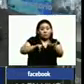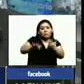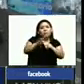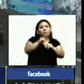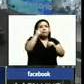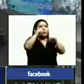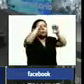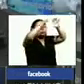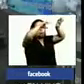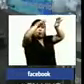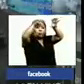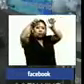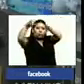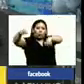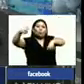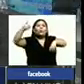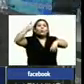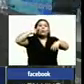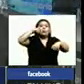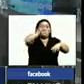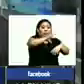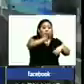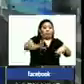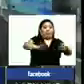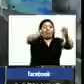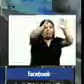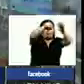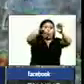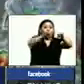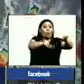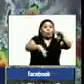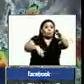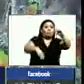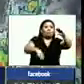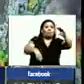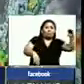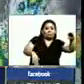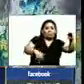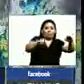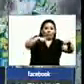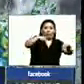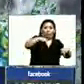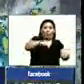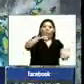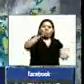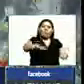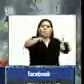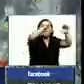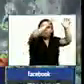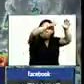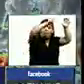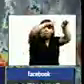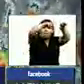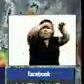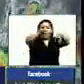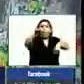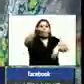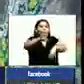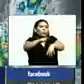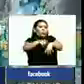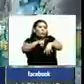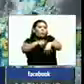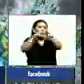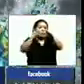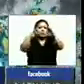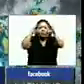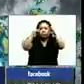novosidad Se gestado al norte Del territorio nacional El occidente ha tenido Muy buenas lluvias En horas de la tarde Y justamente para esta hora De la noche